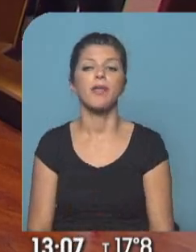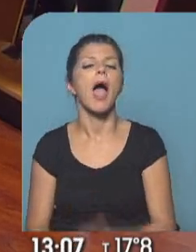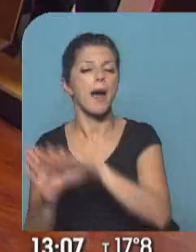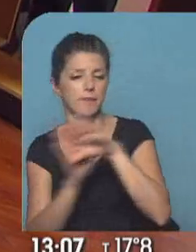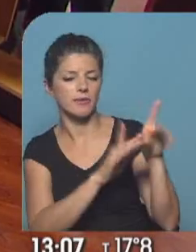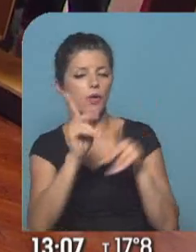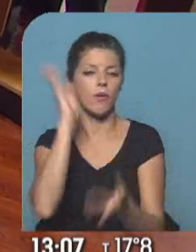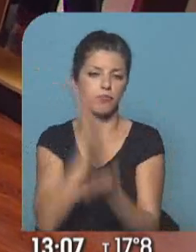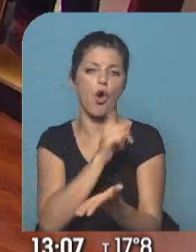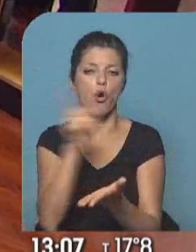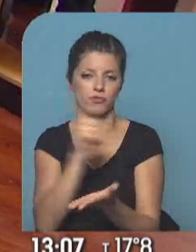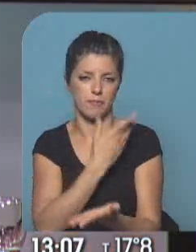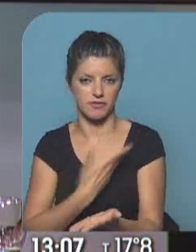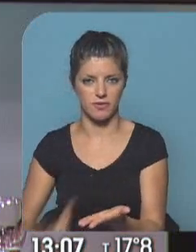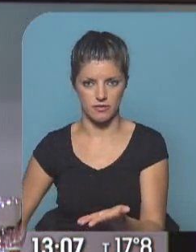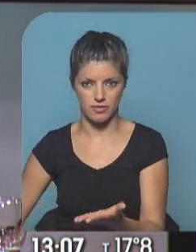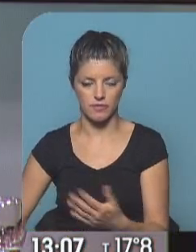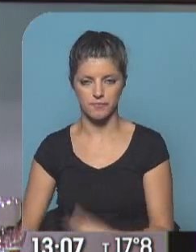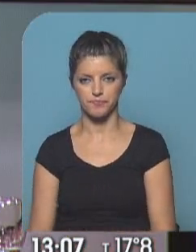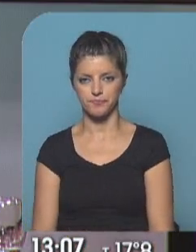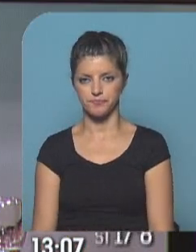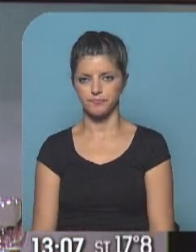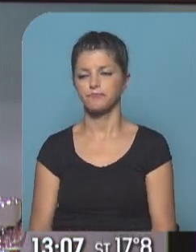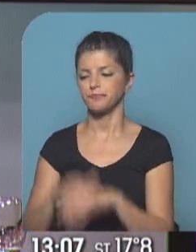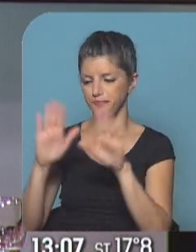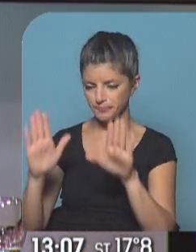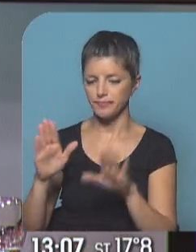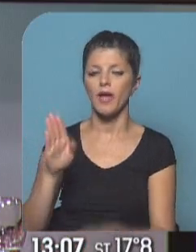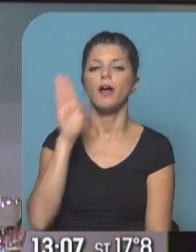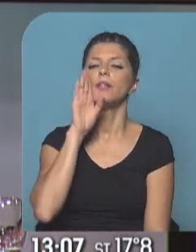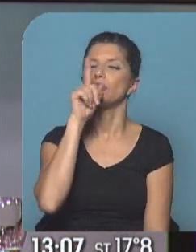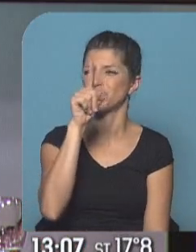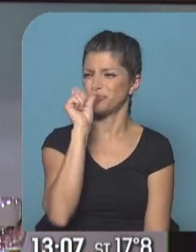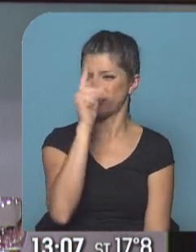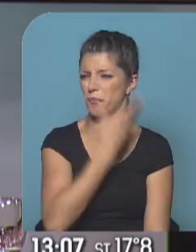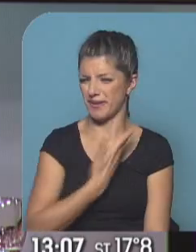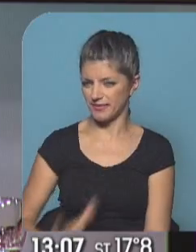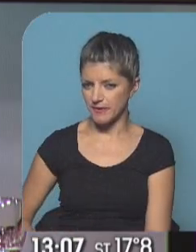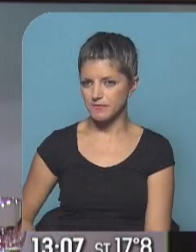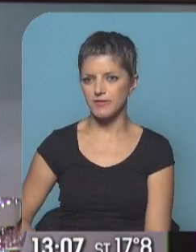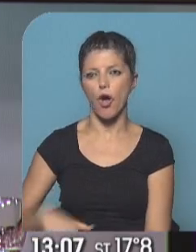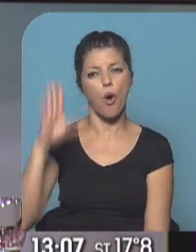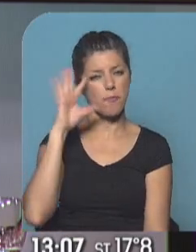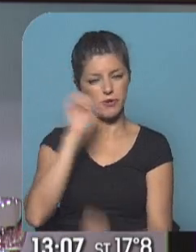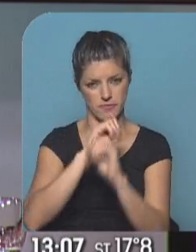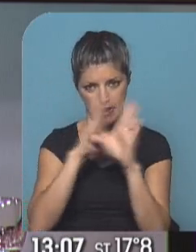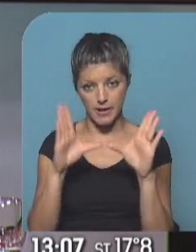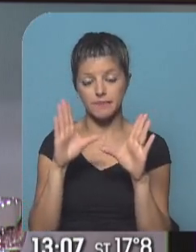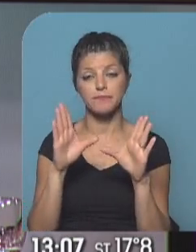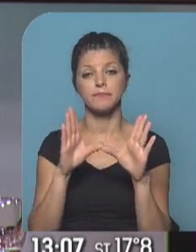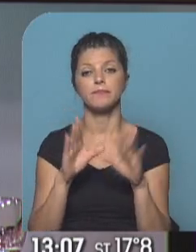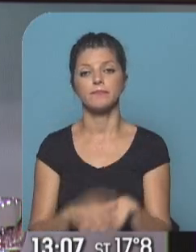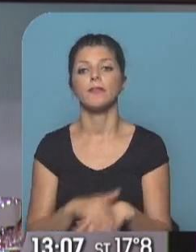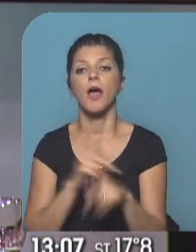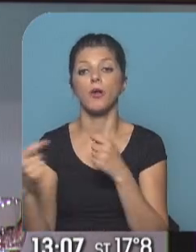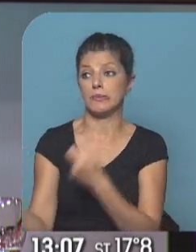régimen de Maduro. Sí, me parece que Estados Unidos, Donald Trump no tiene una posición muy clara frente a esto y me parece que lo que hizo fue ceder un poco ante algunas presiones que tenía para tener